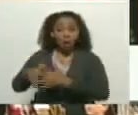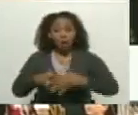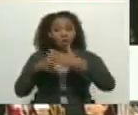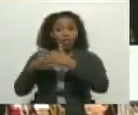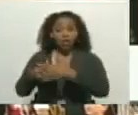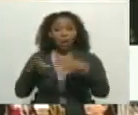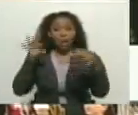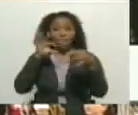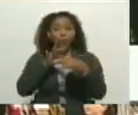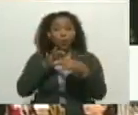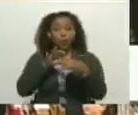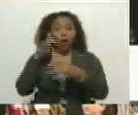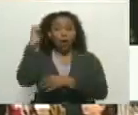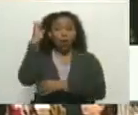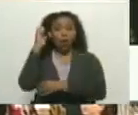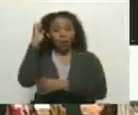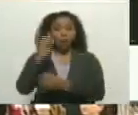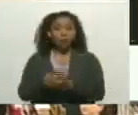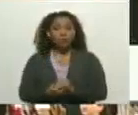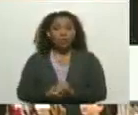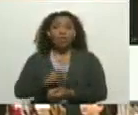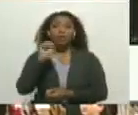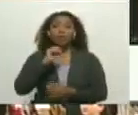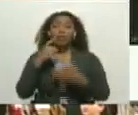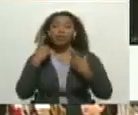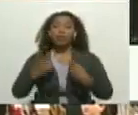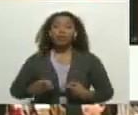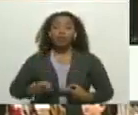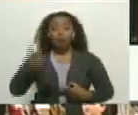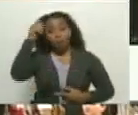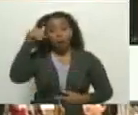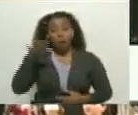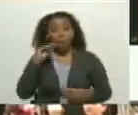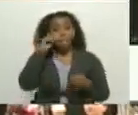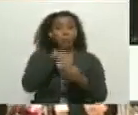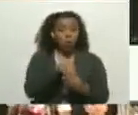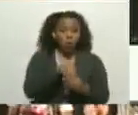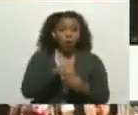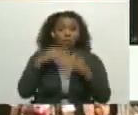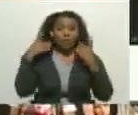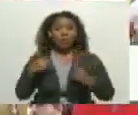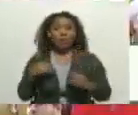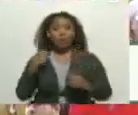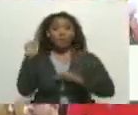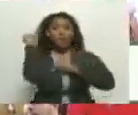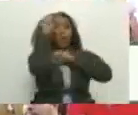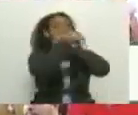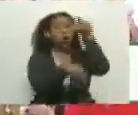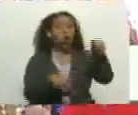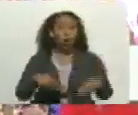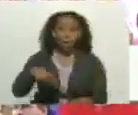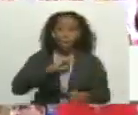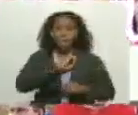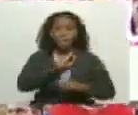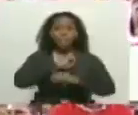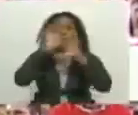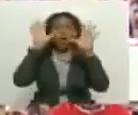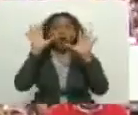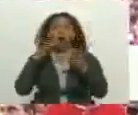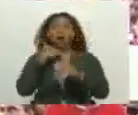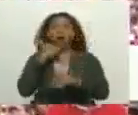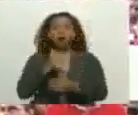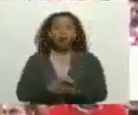Europea. Si deciden invadir pueblos, los invaden, si deciden bombardearlos, los bombardean.